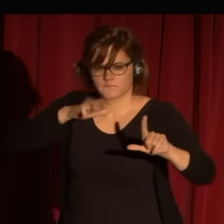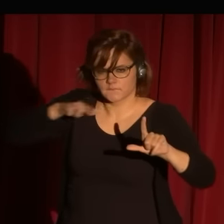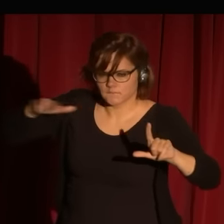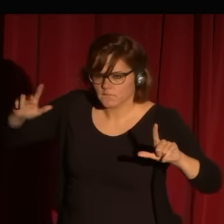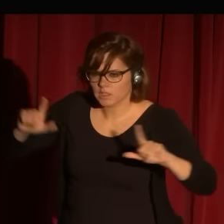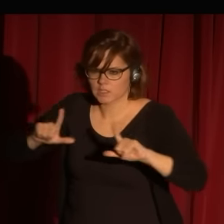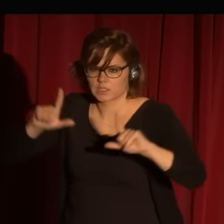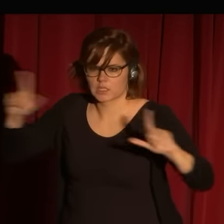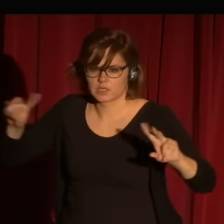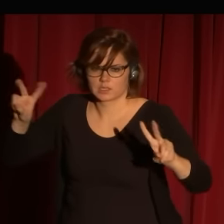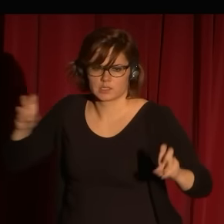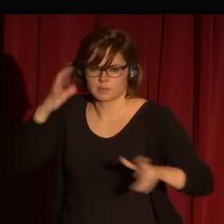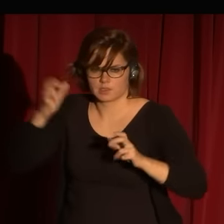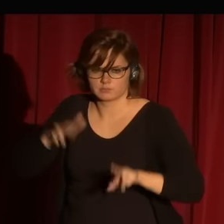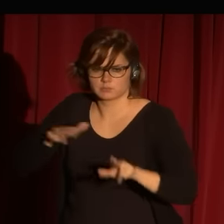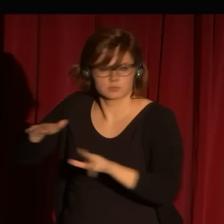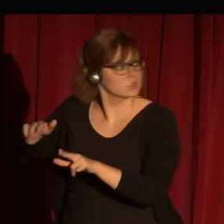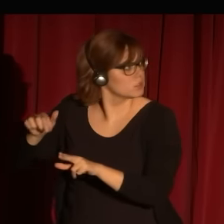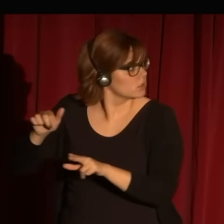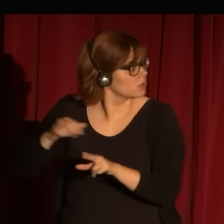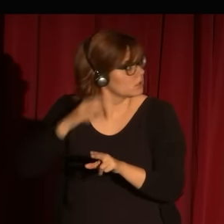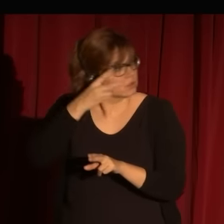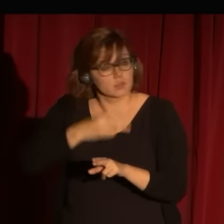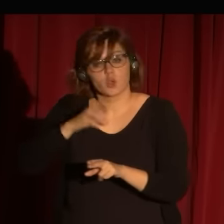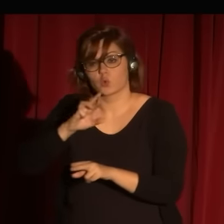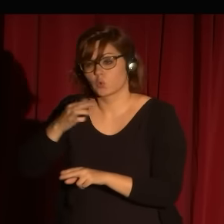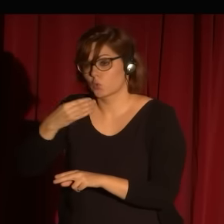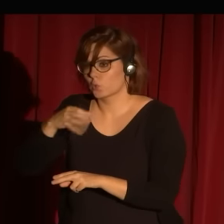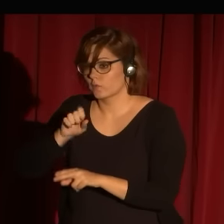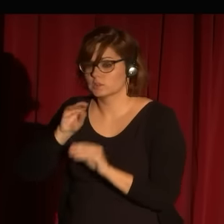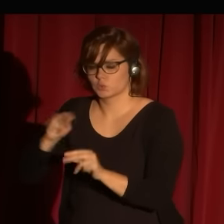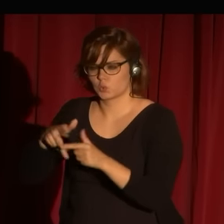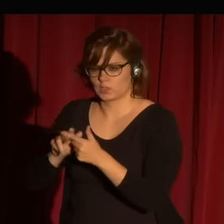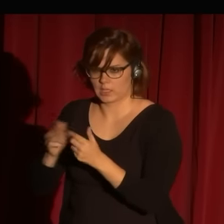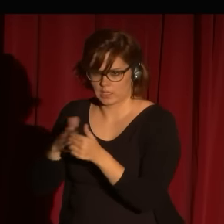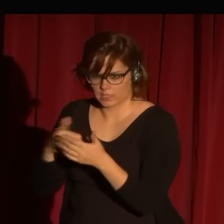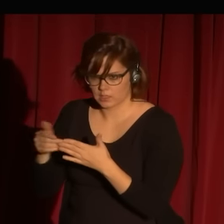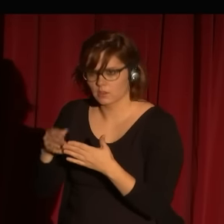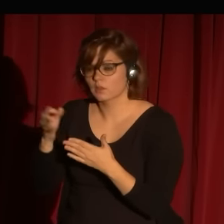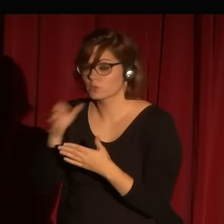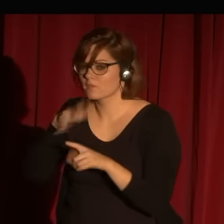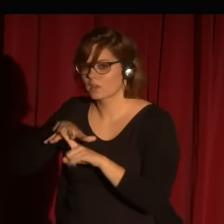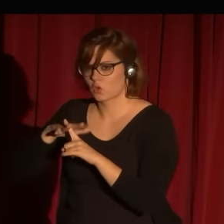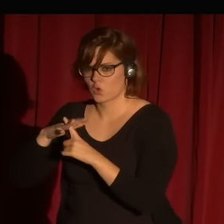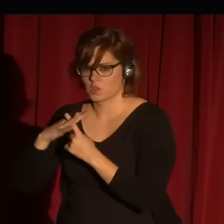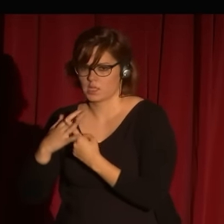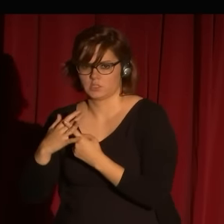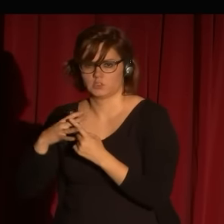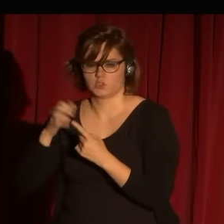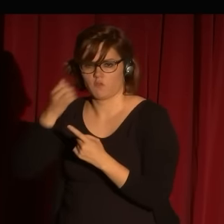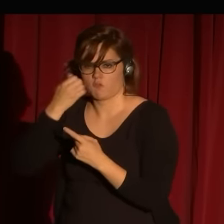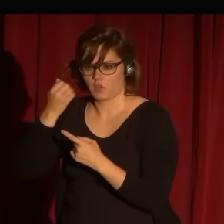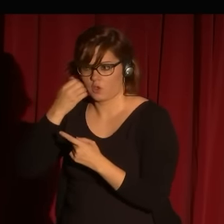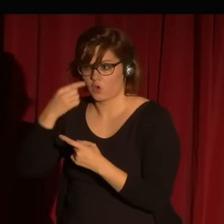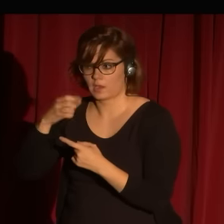tamaño los dos que veis arriba y abajo son hechos por rubens y por su taller y en ese contexto hay que entender bodegones como este de Clara paters el de este